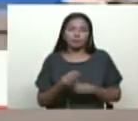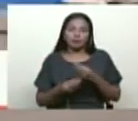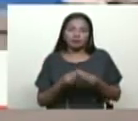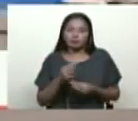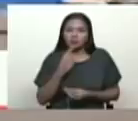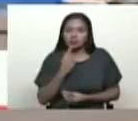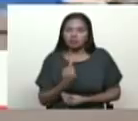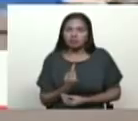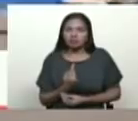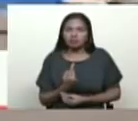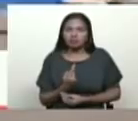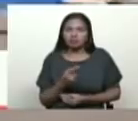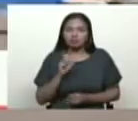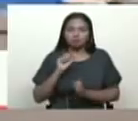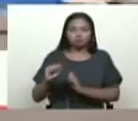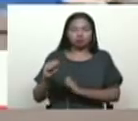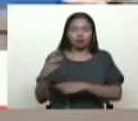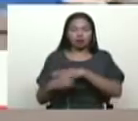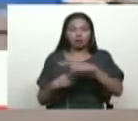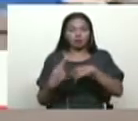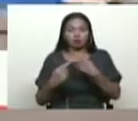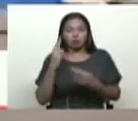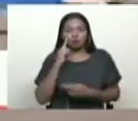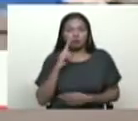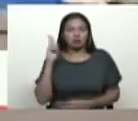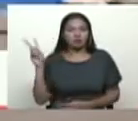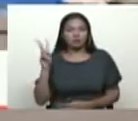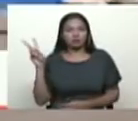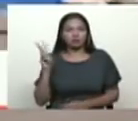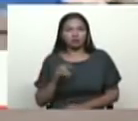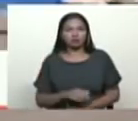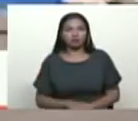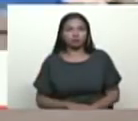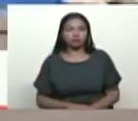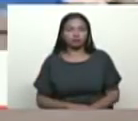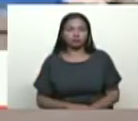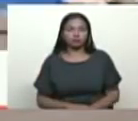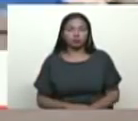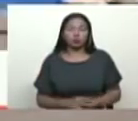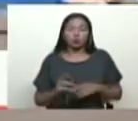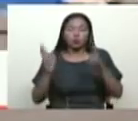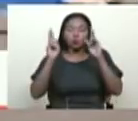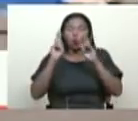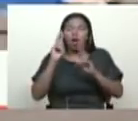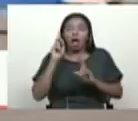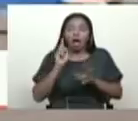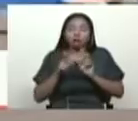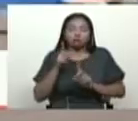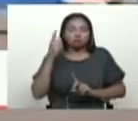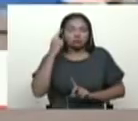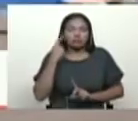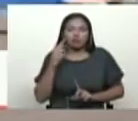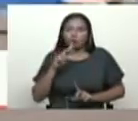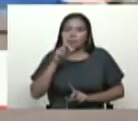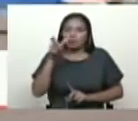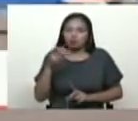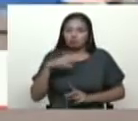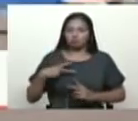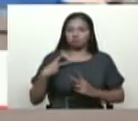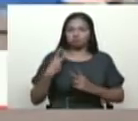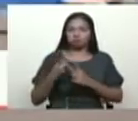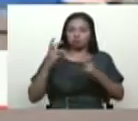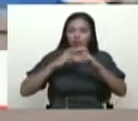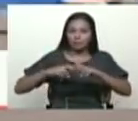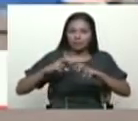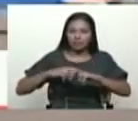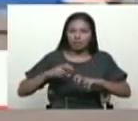pronunciarse contra la revolución bolivariana y Venezuela. Ojalá algún día haya alguien valiente en Estados Unidos haga una